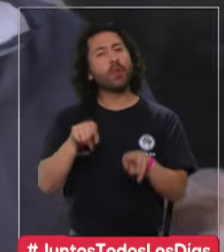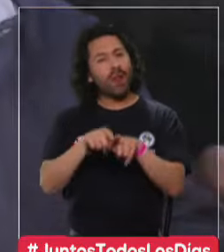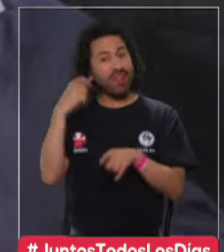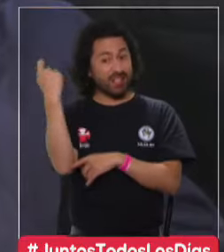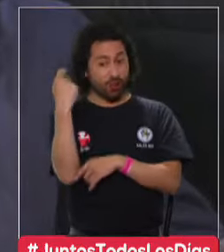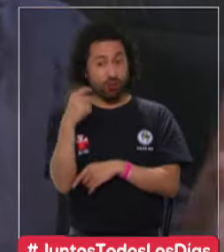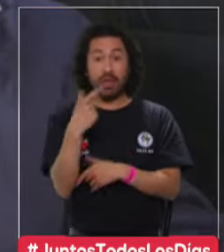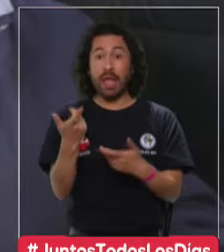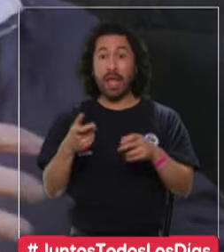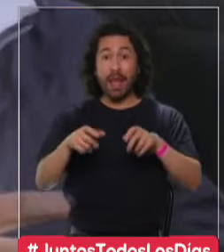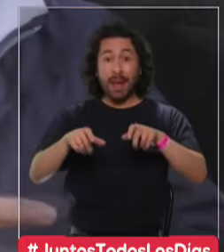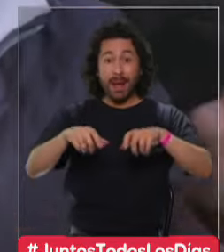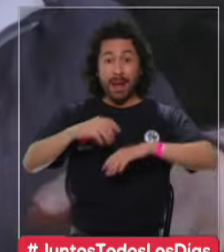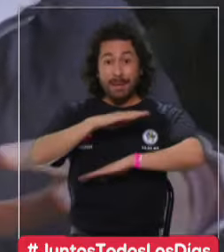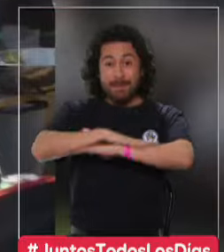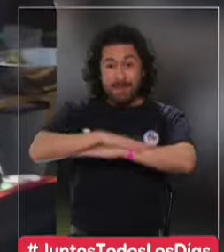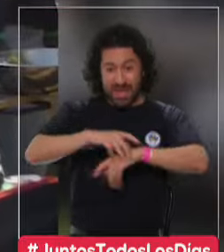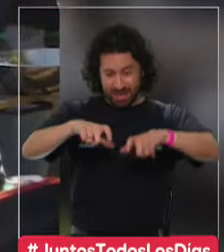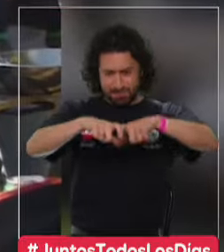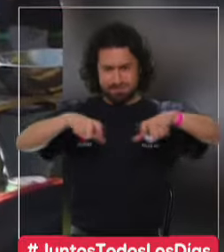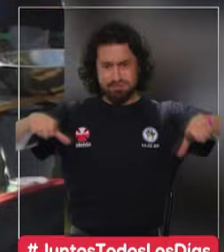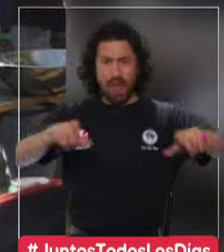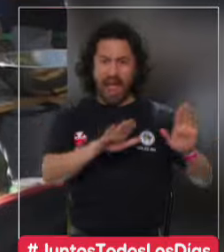Las mesas y el asadito.